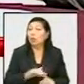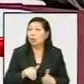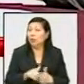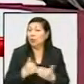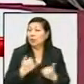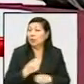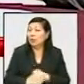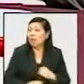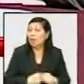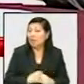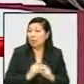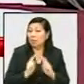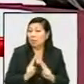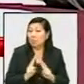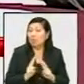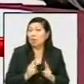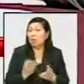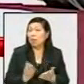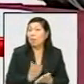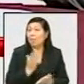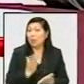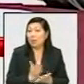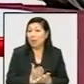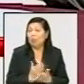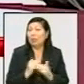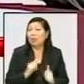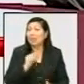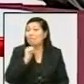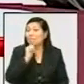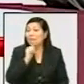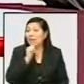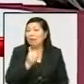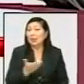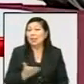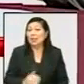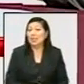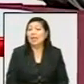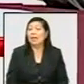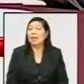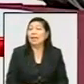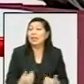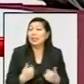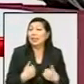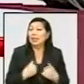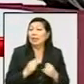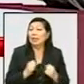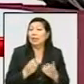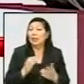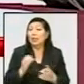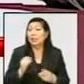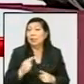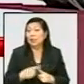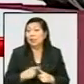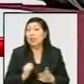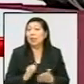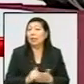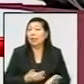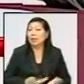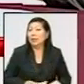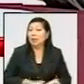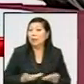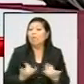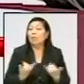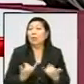años, hemos visto otro tipo de problemas que también esta falta, esta mala decisión que tiene IETSI ha ocasionado, y ha llevado